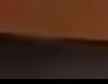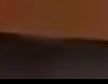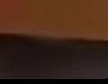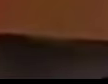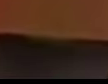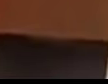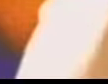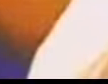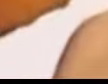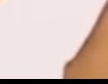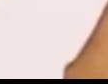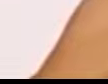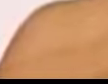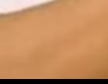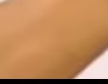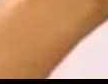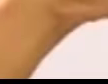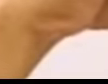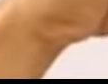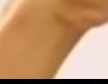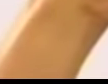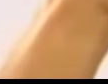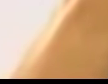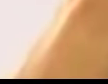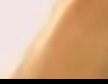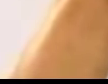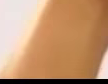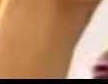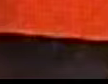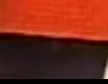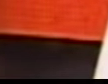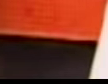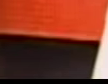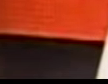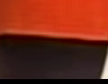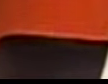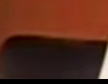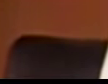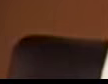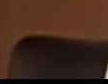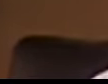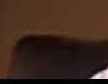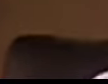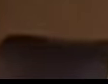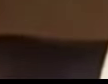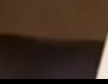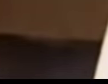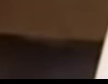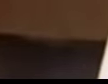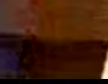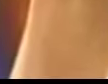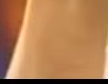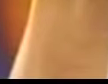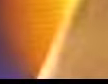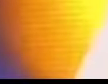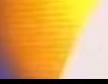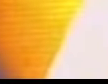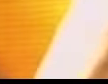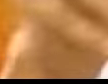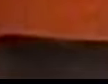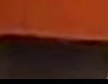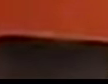totalmente despistado con respecto. No sea, oiga, no sea chismoso. La verdad os hará libres, no dice. Los chismes nos harán